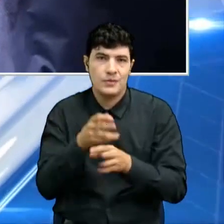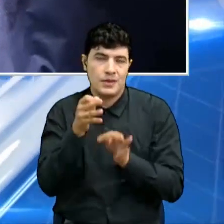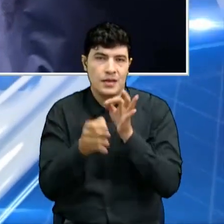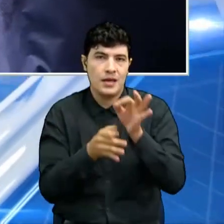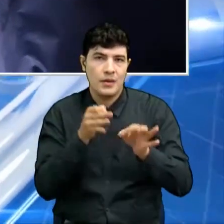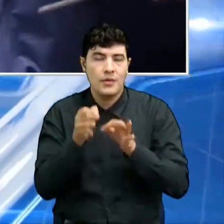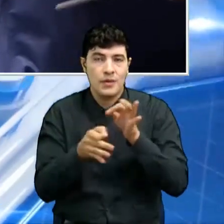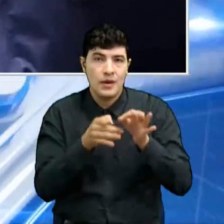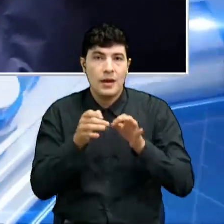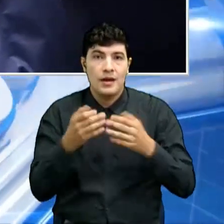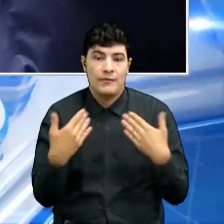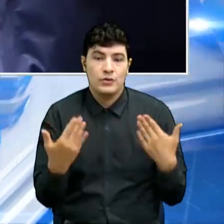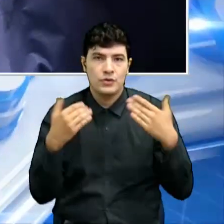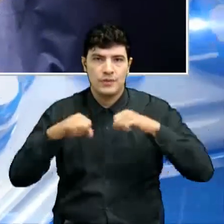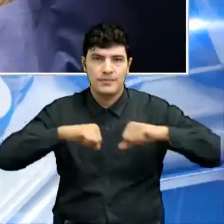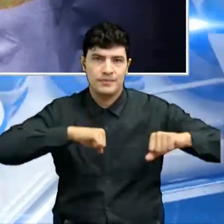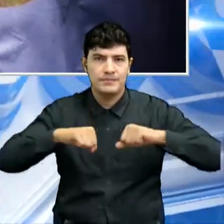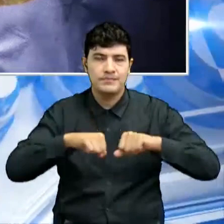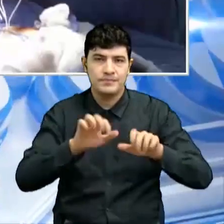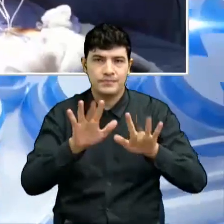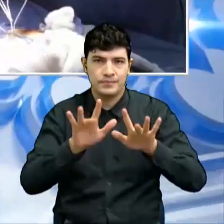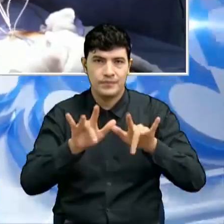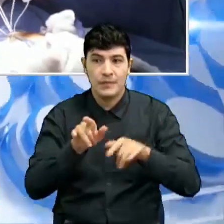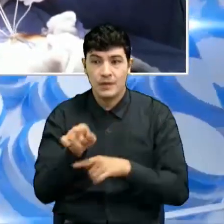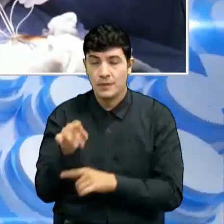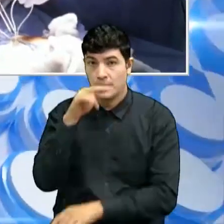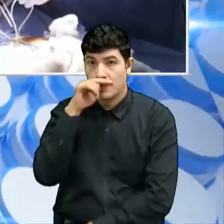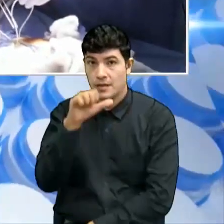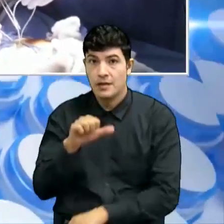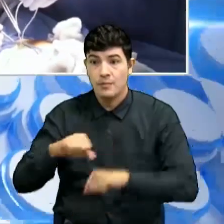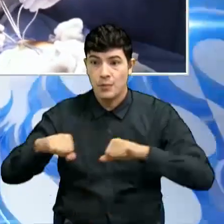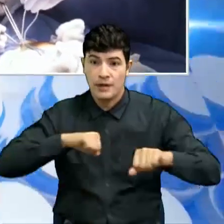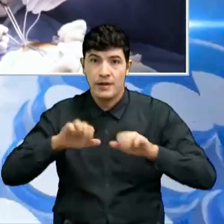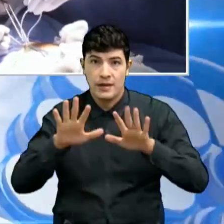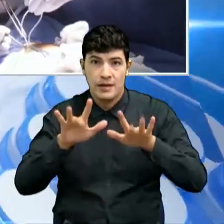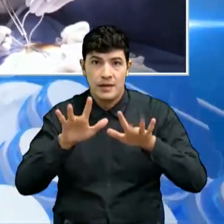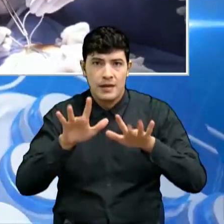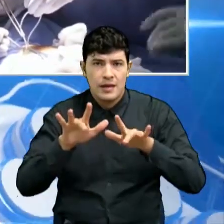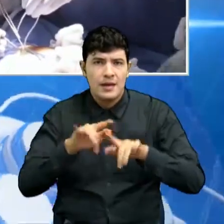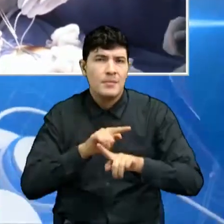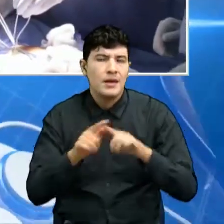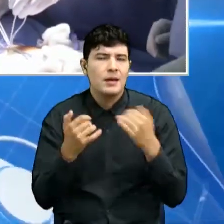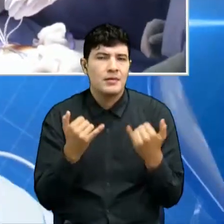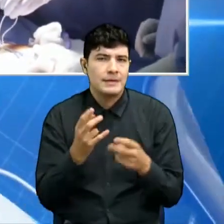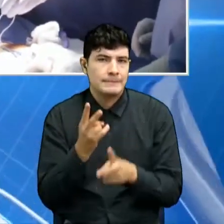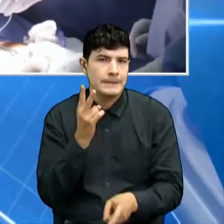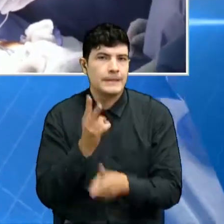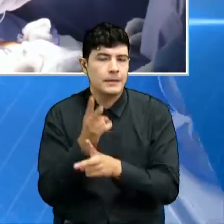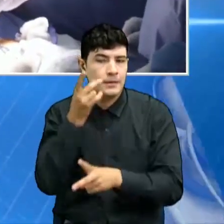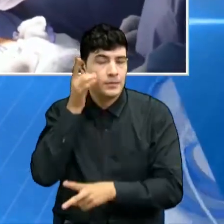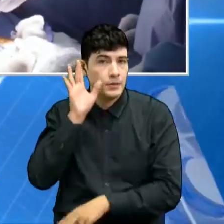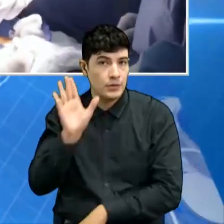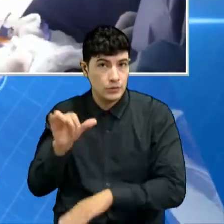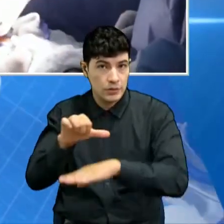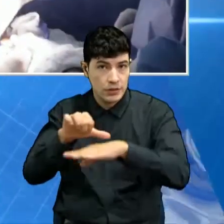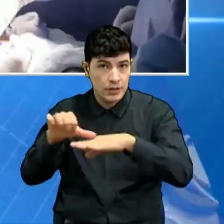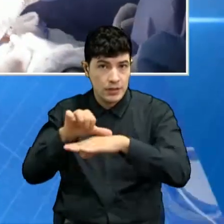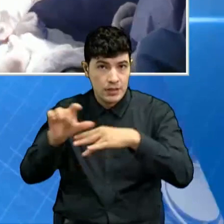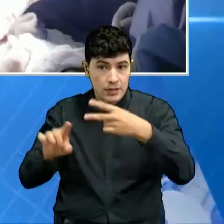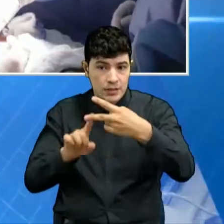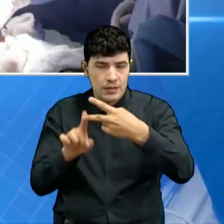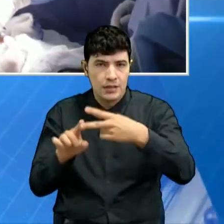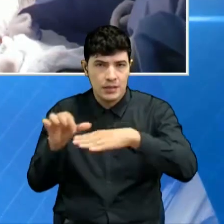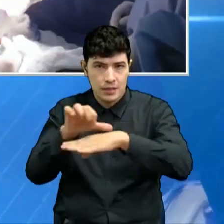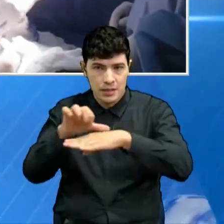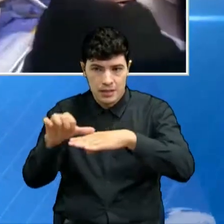neurológica, porque nuestra valiente niña aún movía las piernas, pero existe un riesgo quirúrgico en el cual